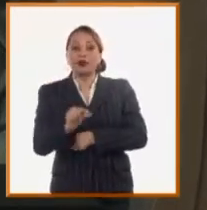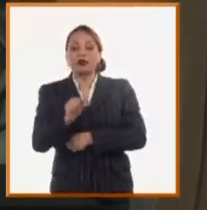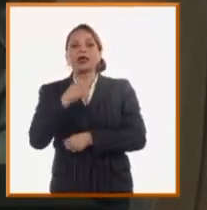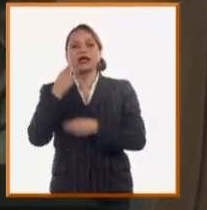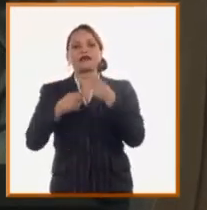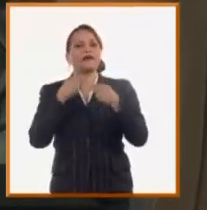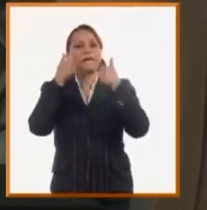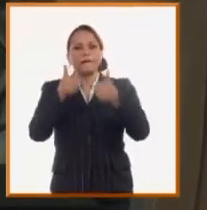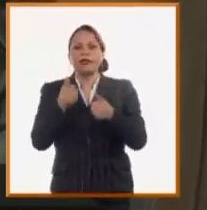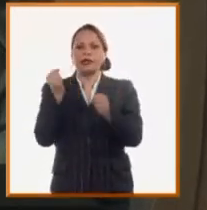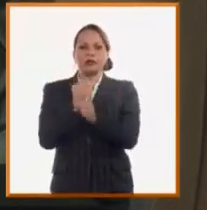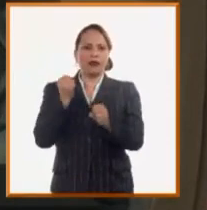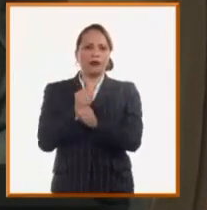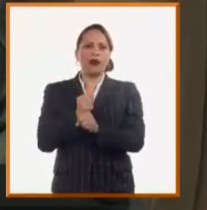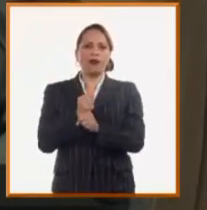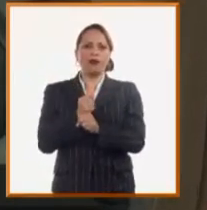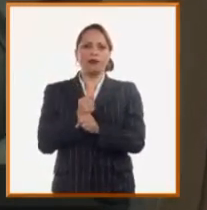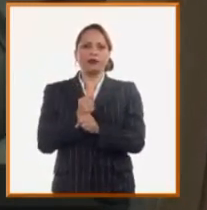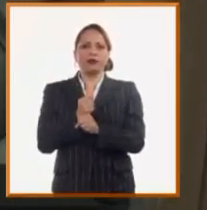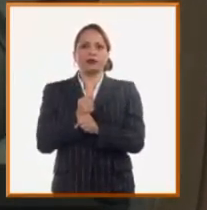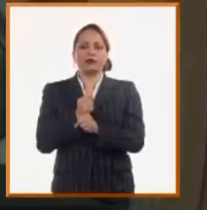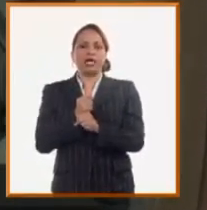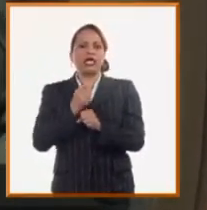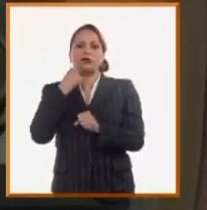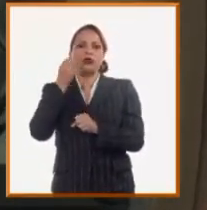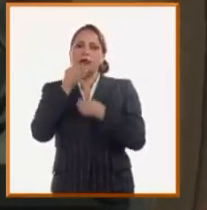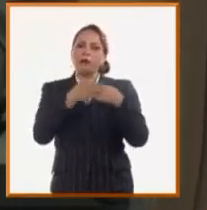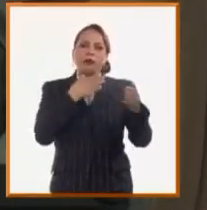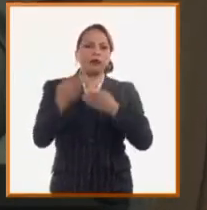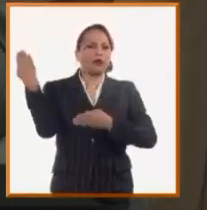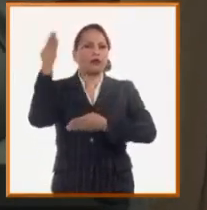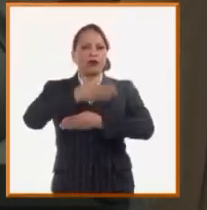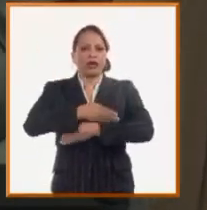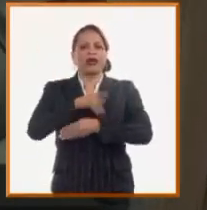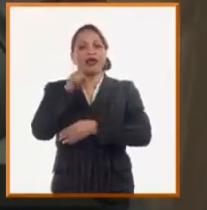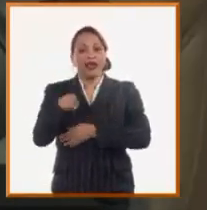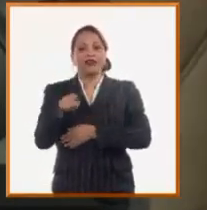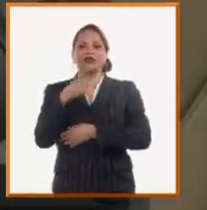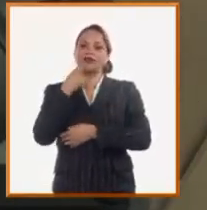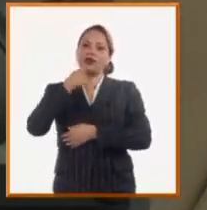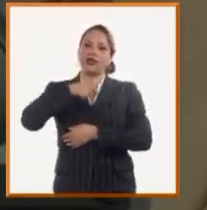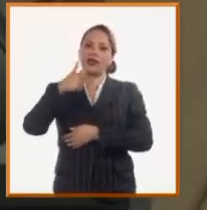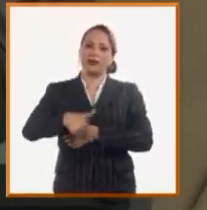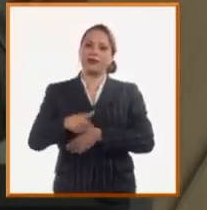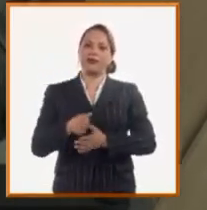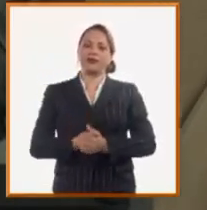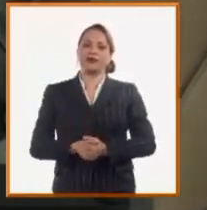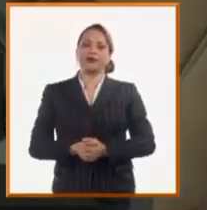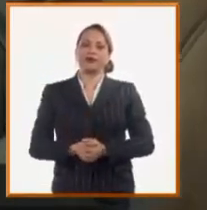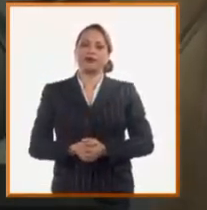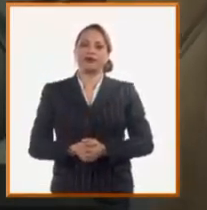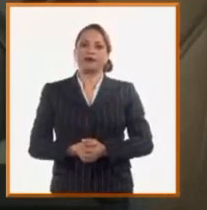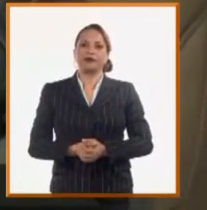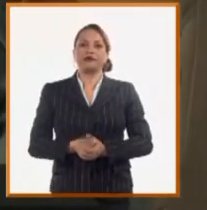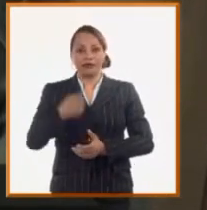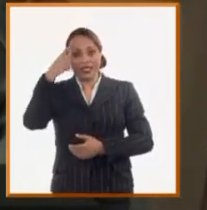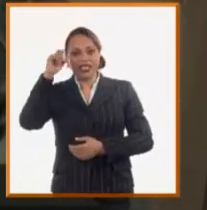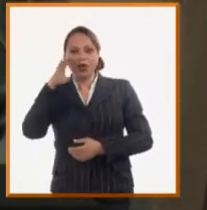cosas y que superan el bloqueo todos los días. Y esos son inspiradores. ¿Sí